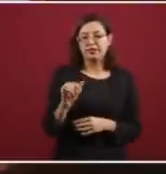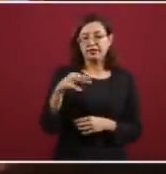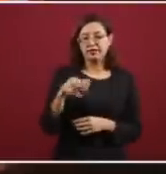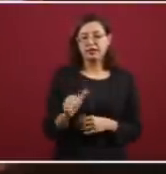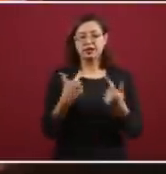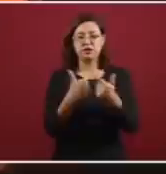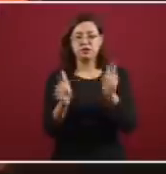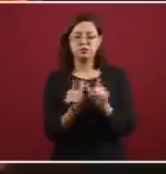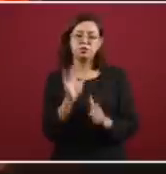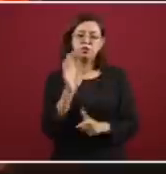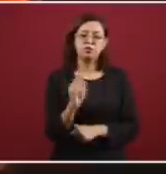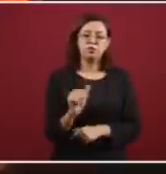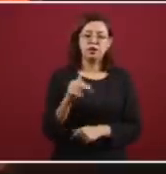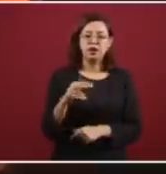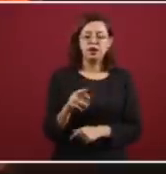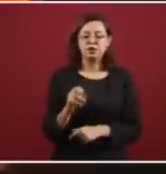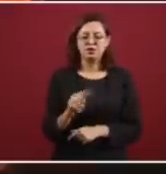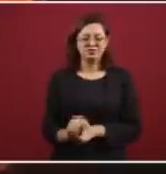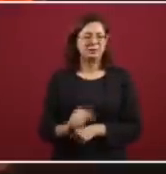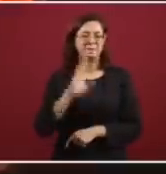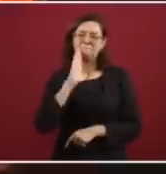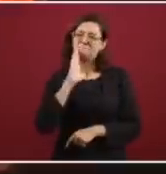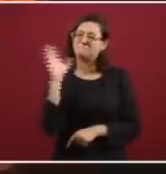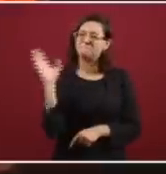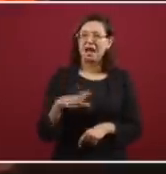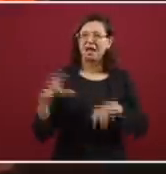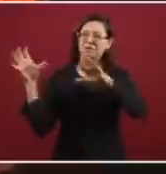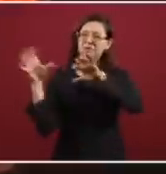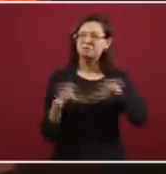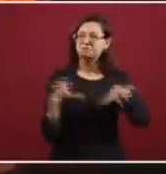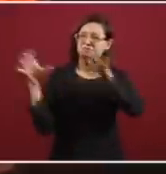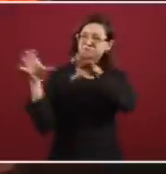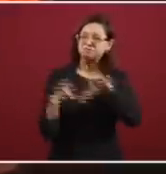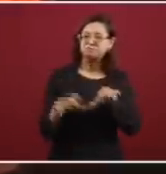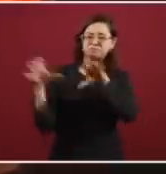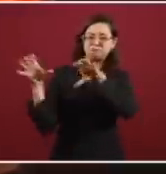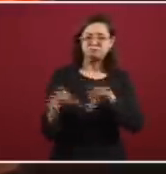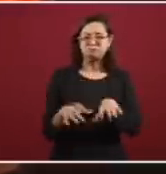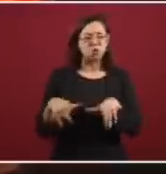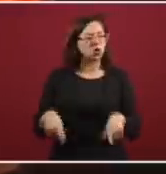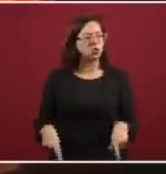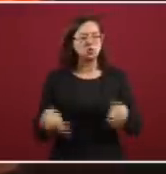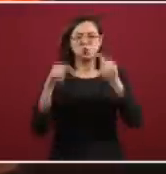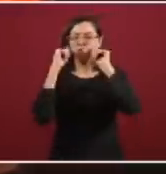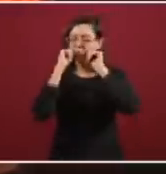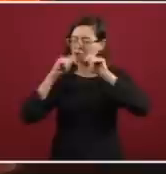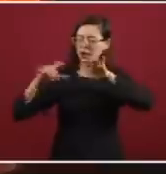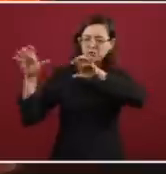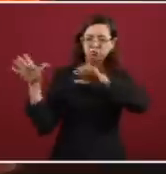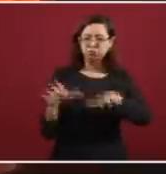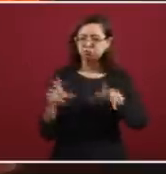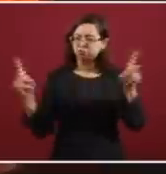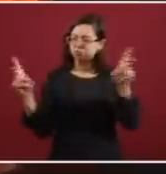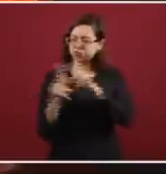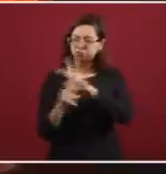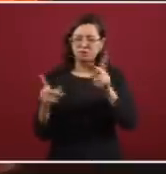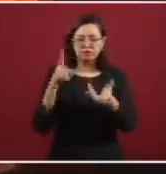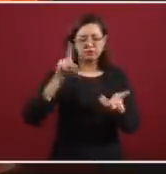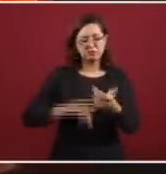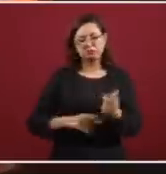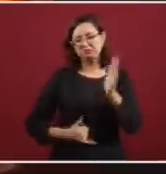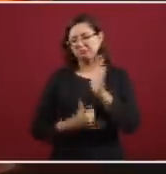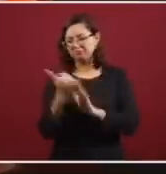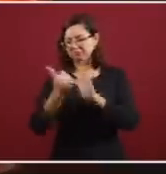Vanort. Hay mal tiempo, toda la semana tuvimos mal tiempo, pero contra viento y marea el trabajo de la refinería